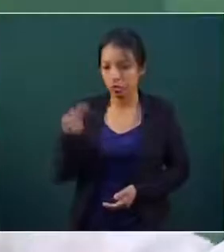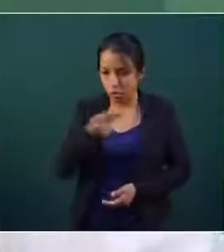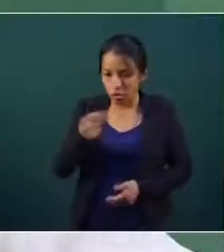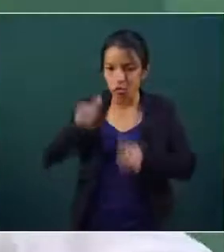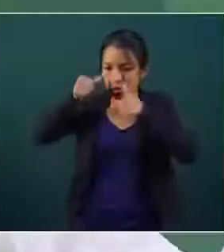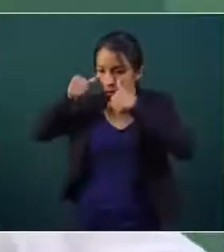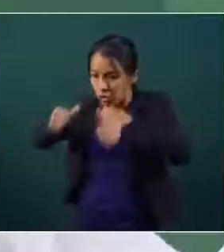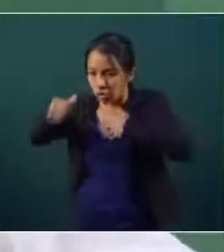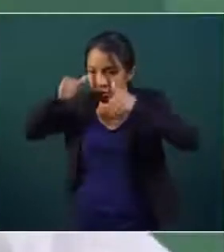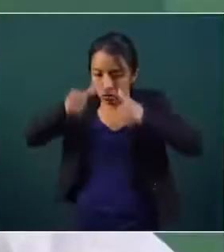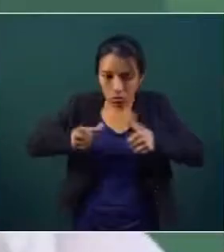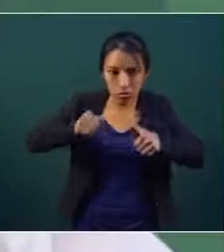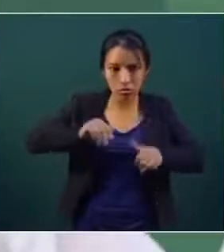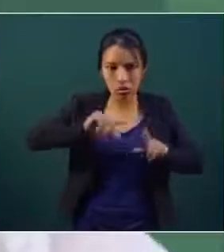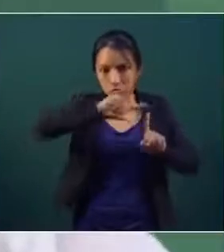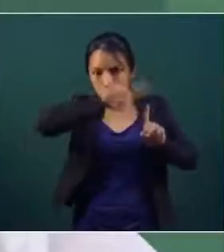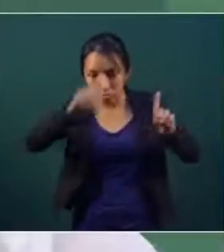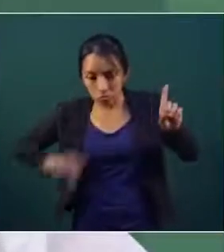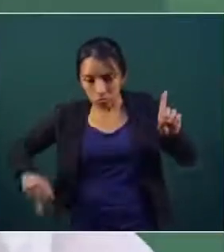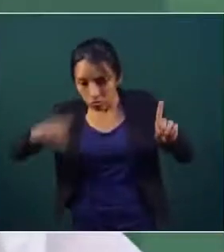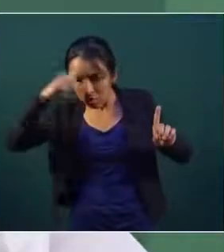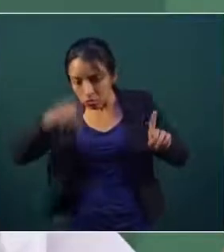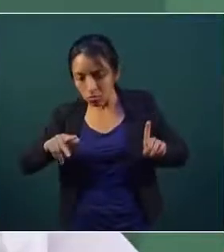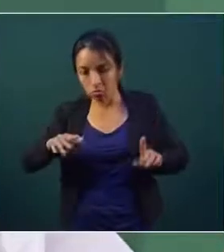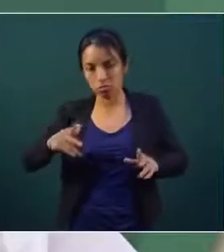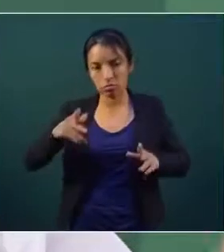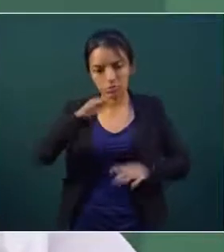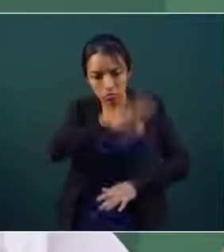atender a todos los mexicanos.